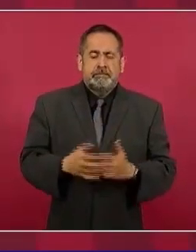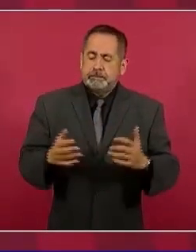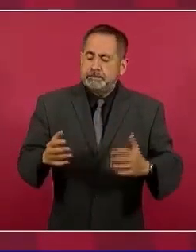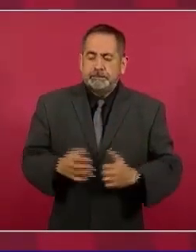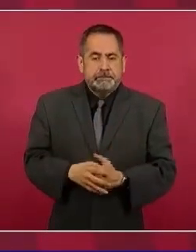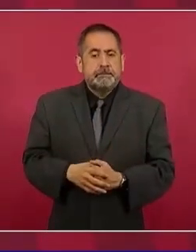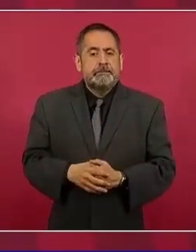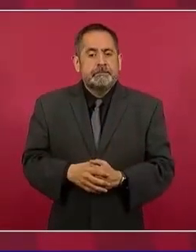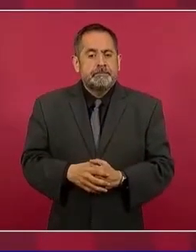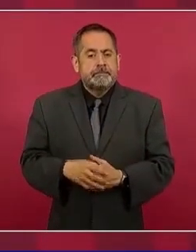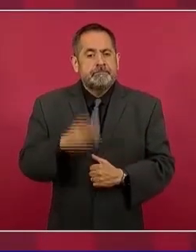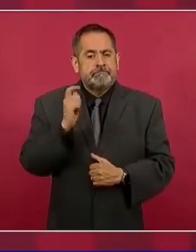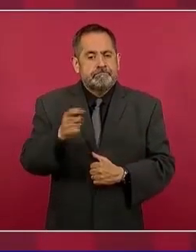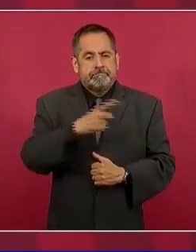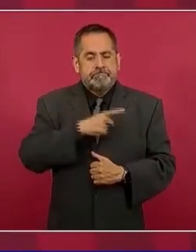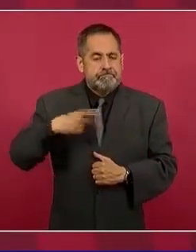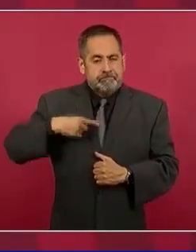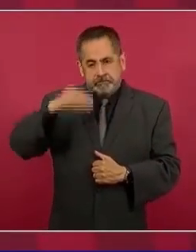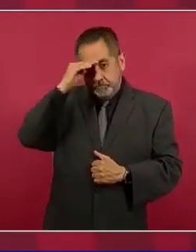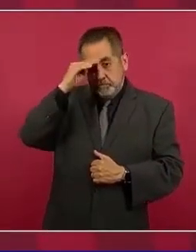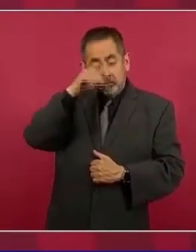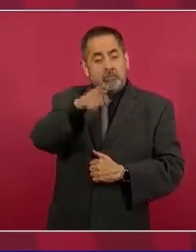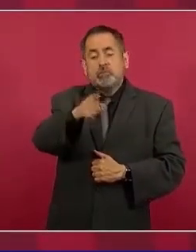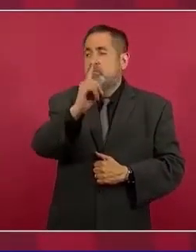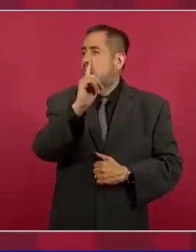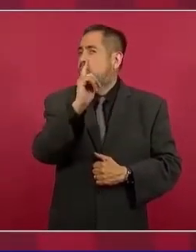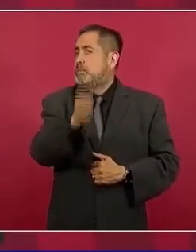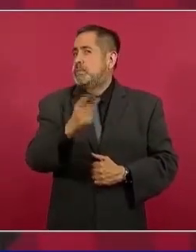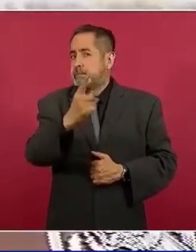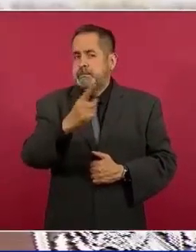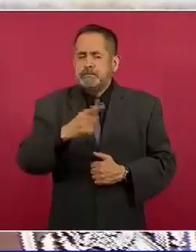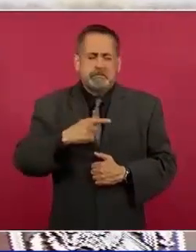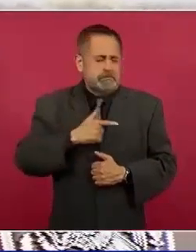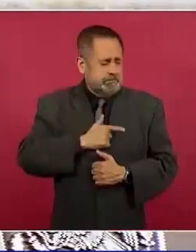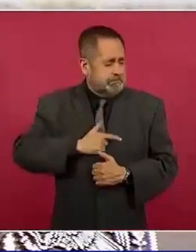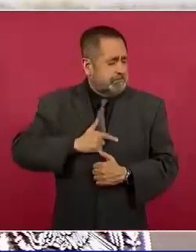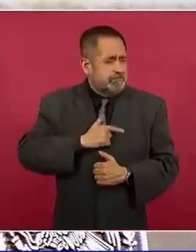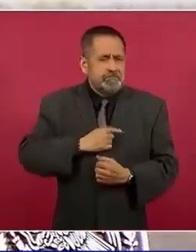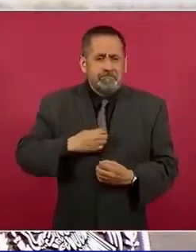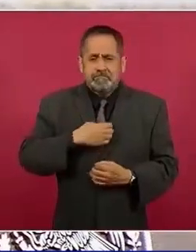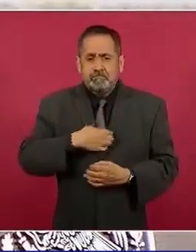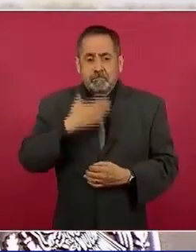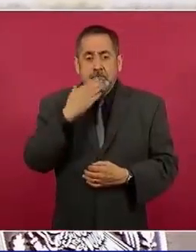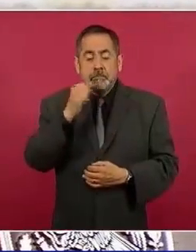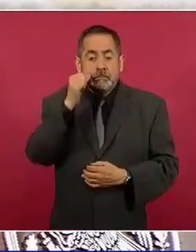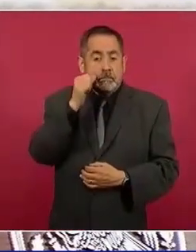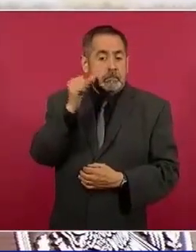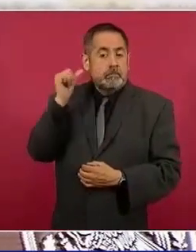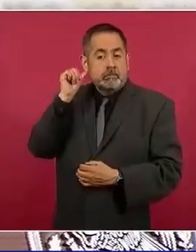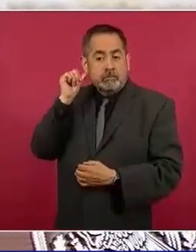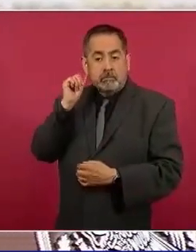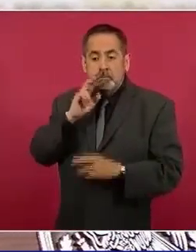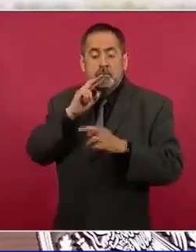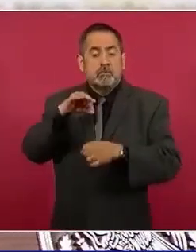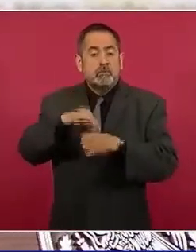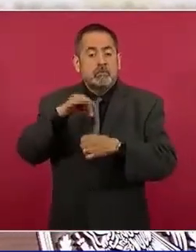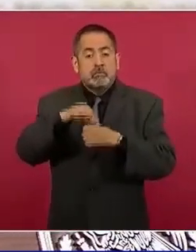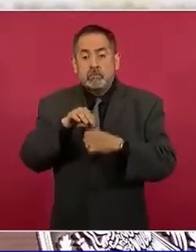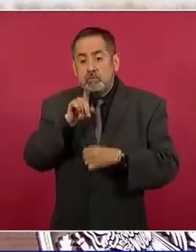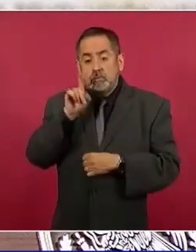Esto se tiene que tomar en cuenta. Me dio mucho gusto ayer el resultado de la elección en